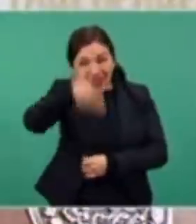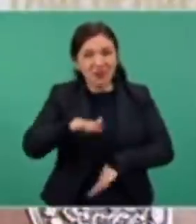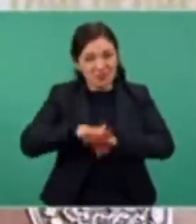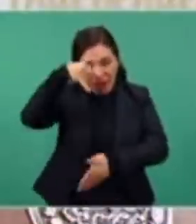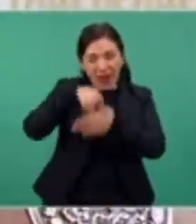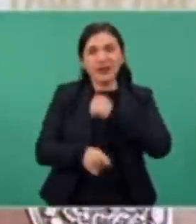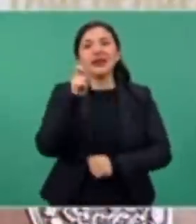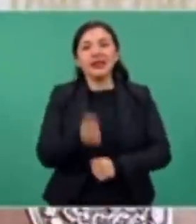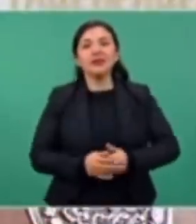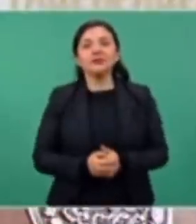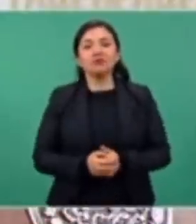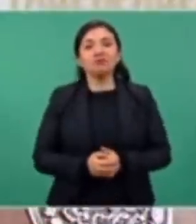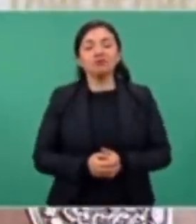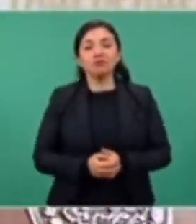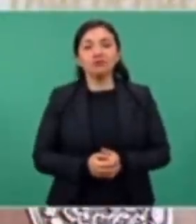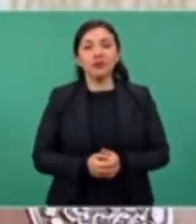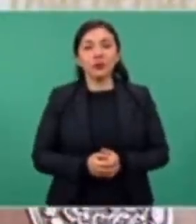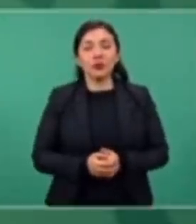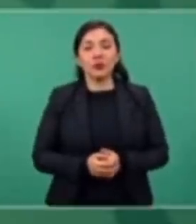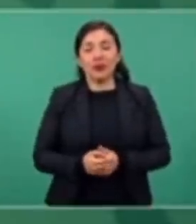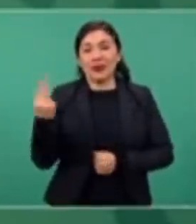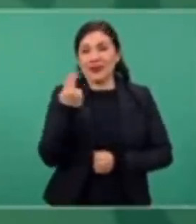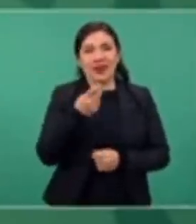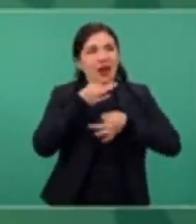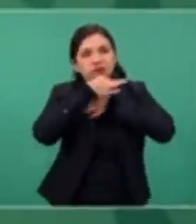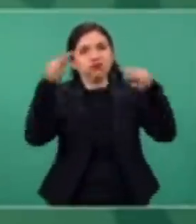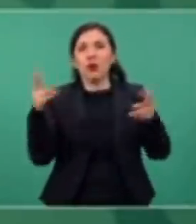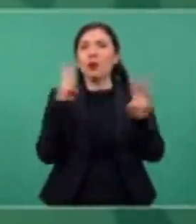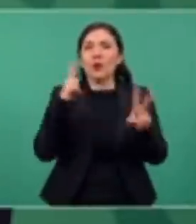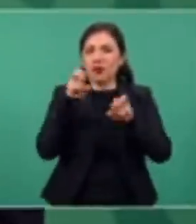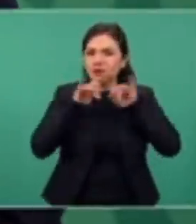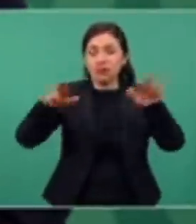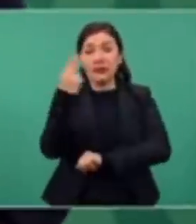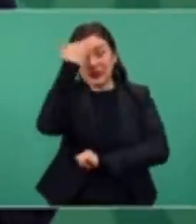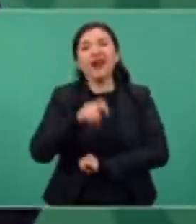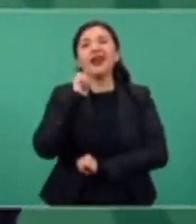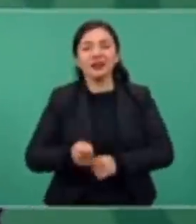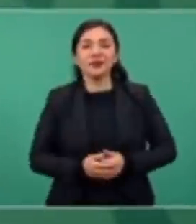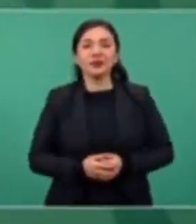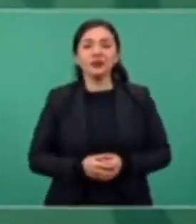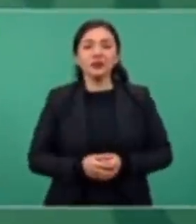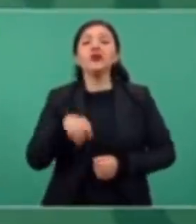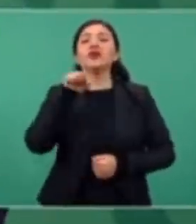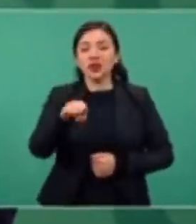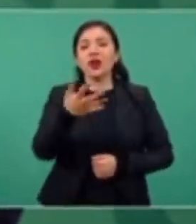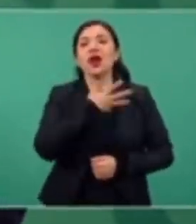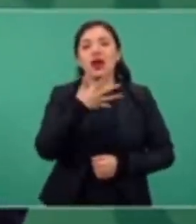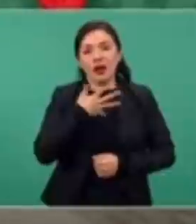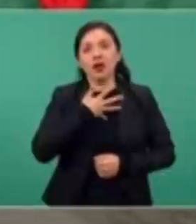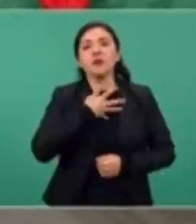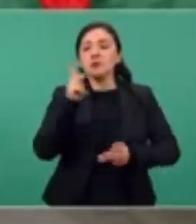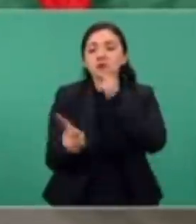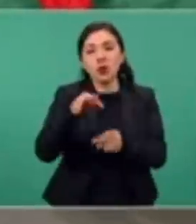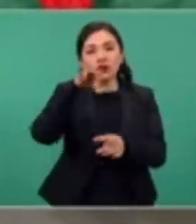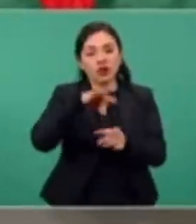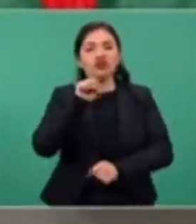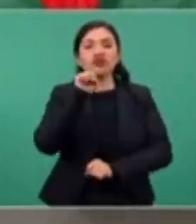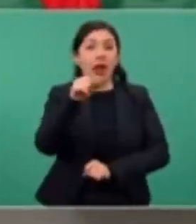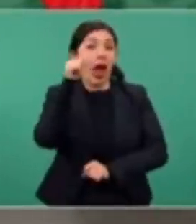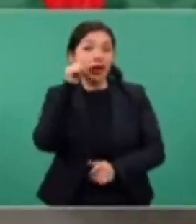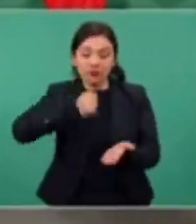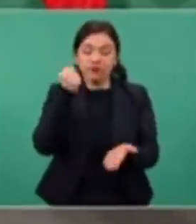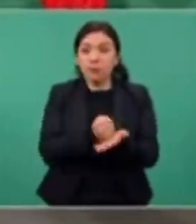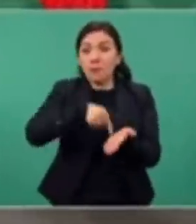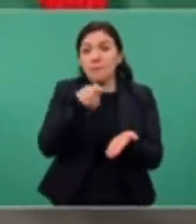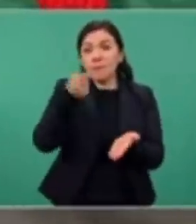saberse, gritarse a los cuatro vientos, es que va a haber consulta. Esa es la resolución de